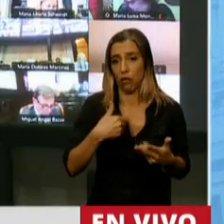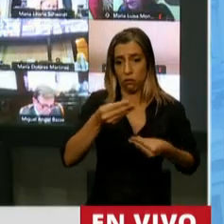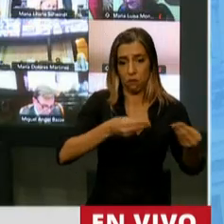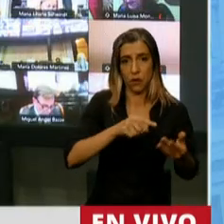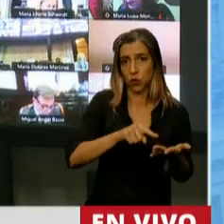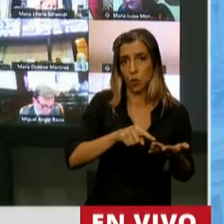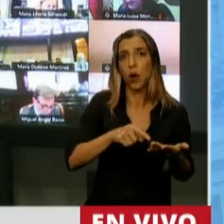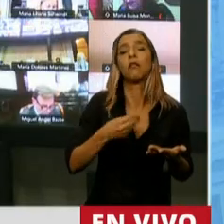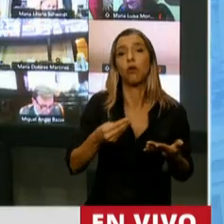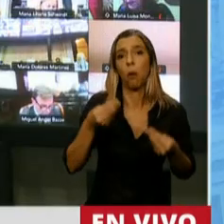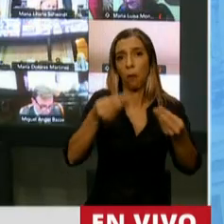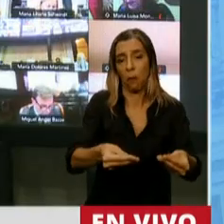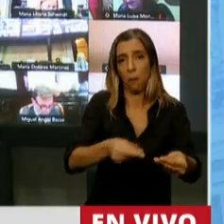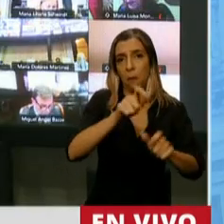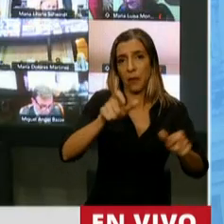a personal